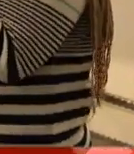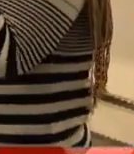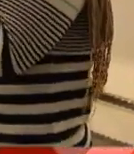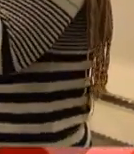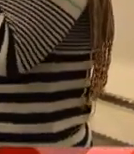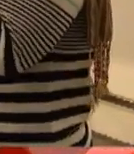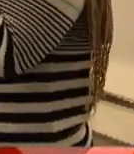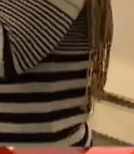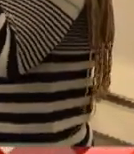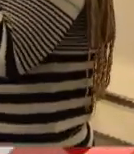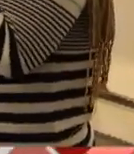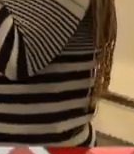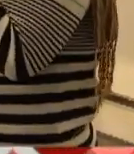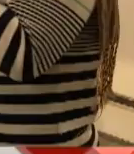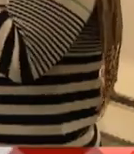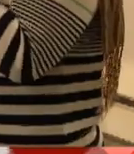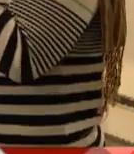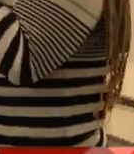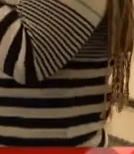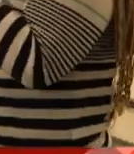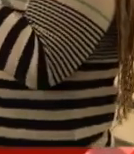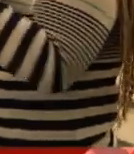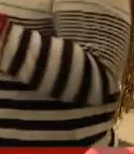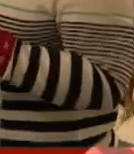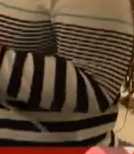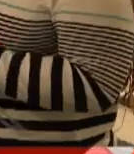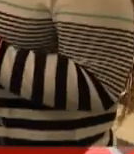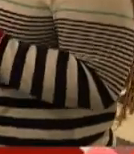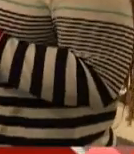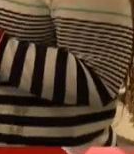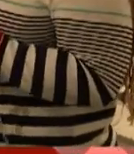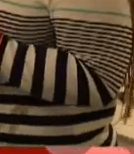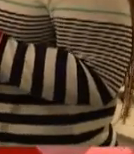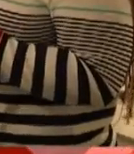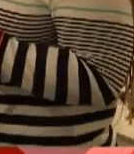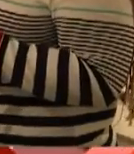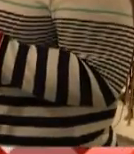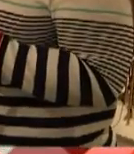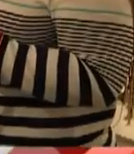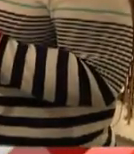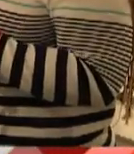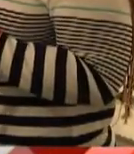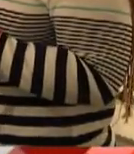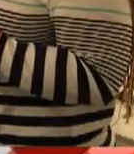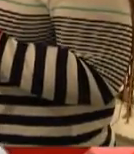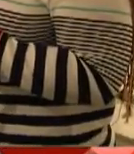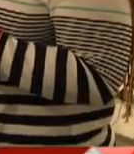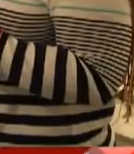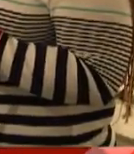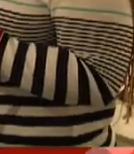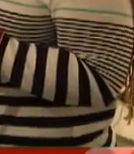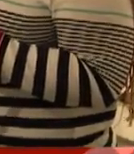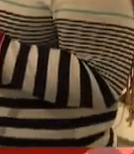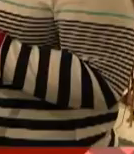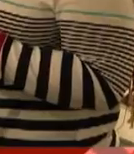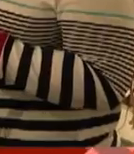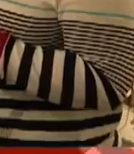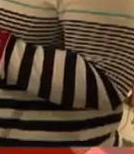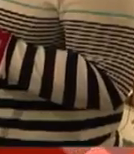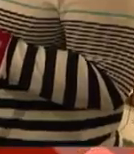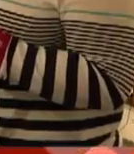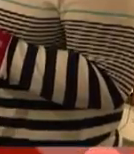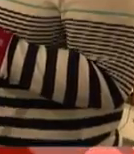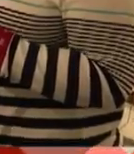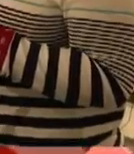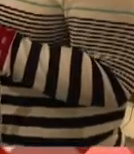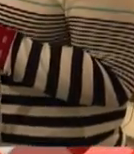really tight, so they would make a ball, right? Like if you were going to make a tortilla. Pero mi mamá me dijo que no se hace así. ¿Por